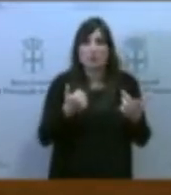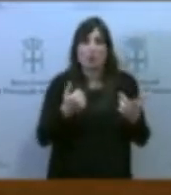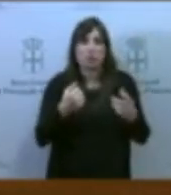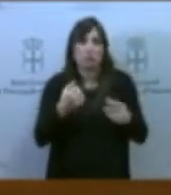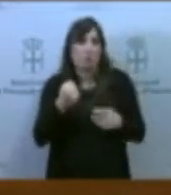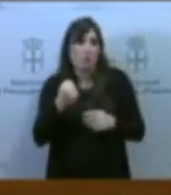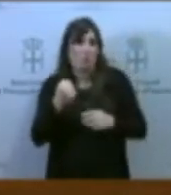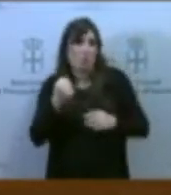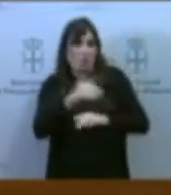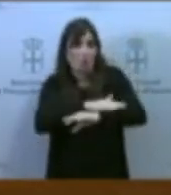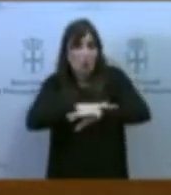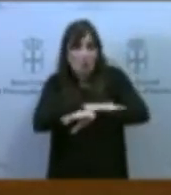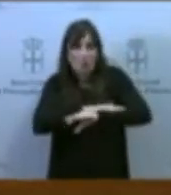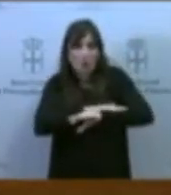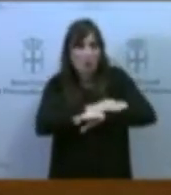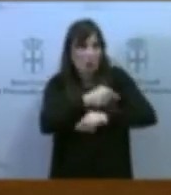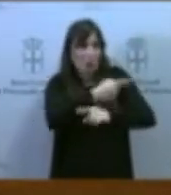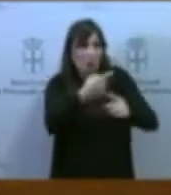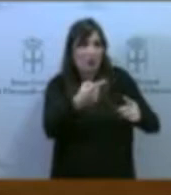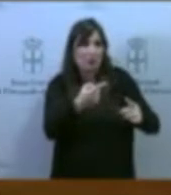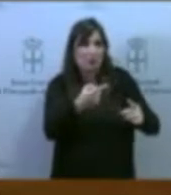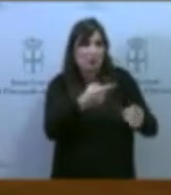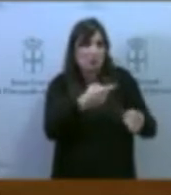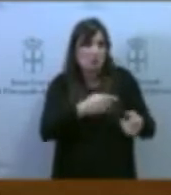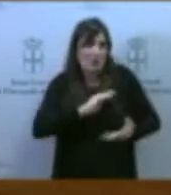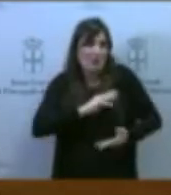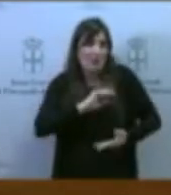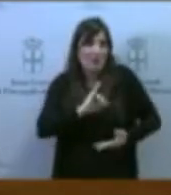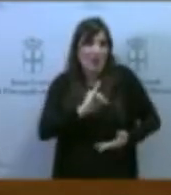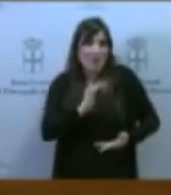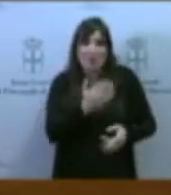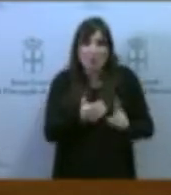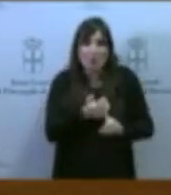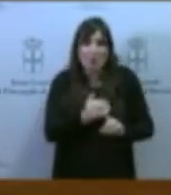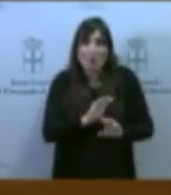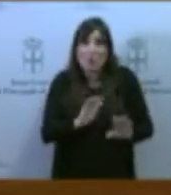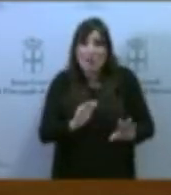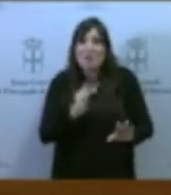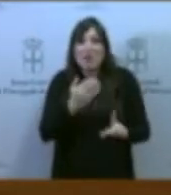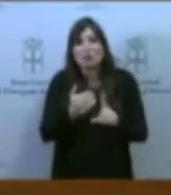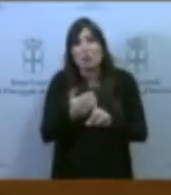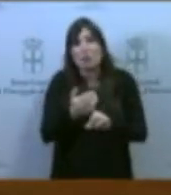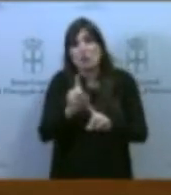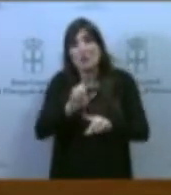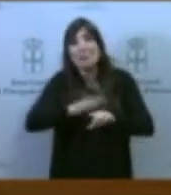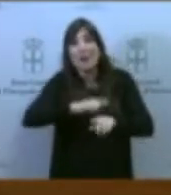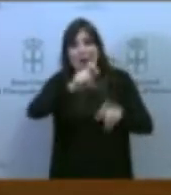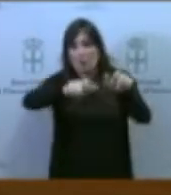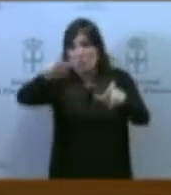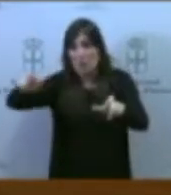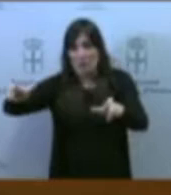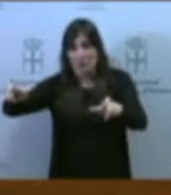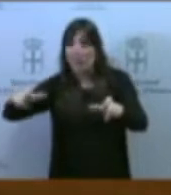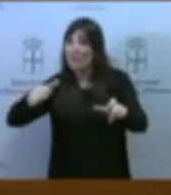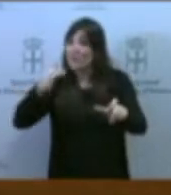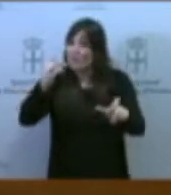que no dieron resultado y que no dieron resultado sobre todo para la población y que además nos mantienen en unos niveles de desarrollo que